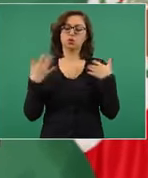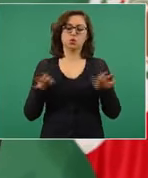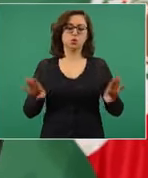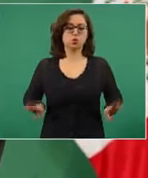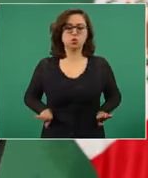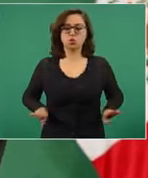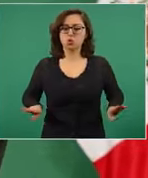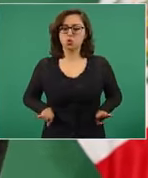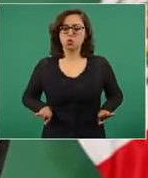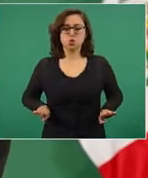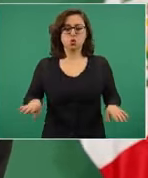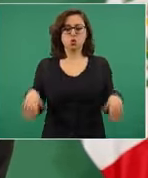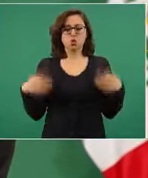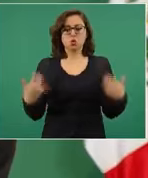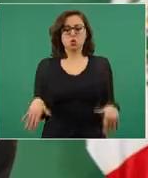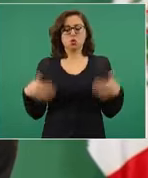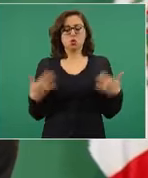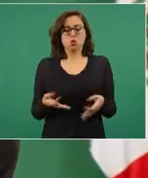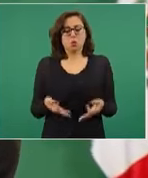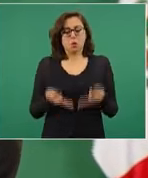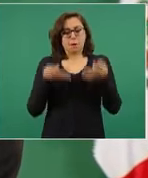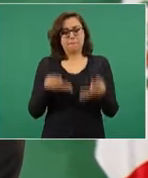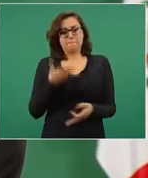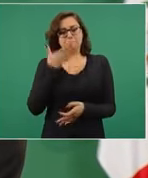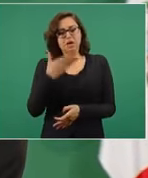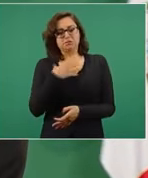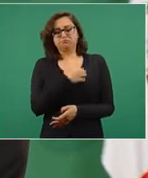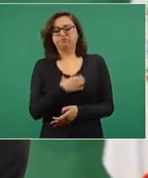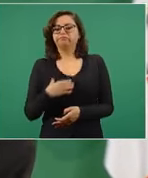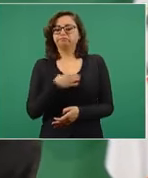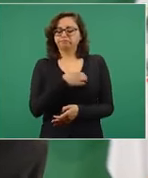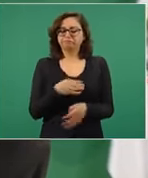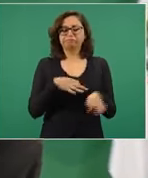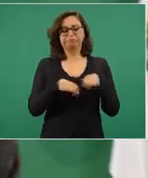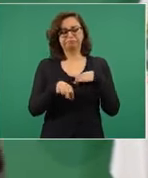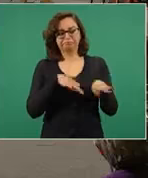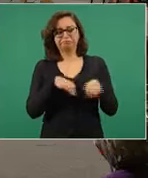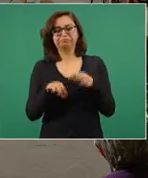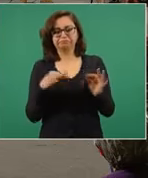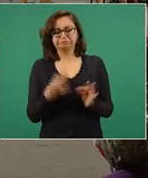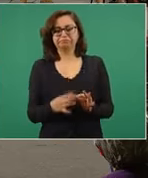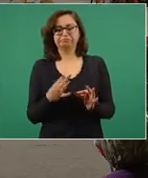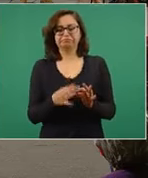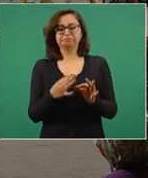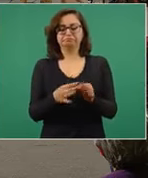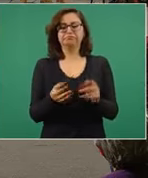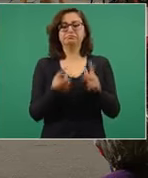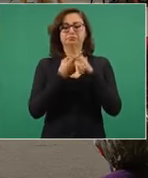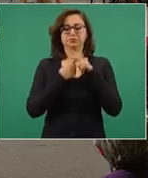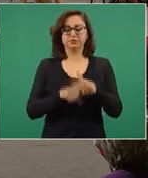muy contentos con el trabajo de Rosa Isela. Entonces, comenzamos.